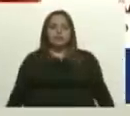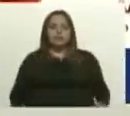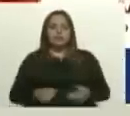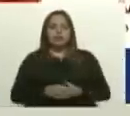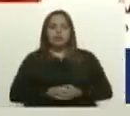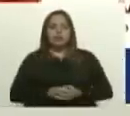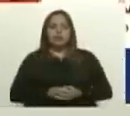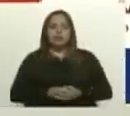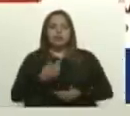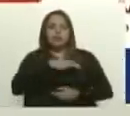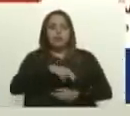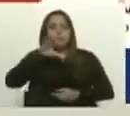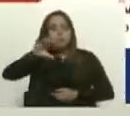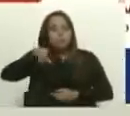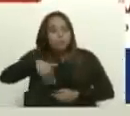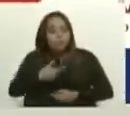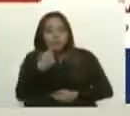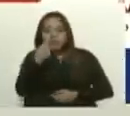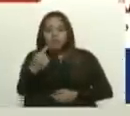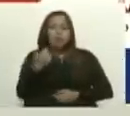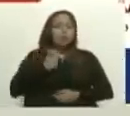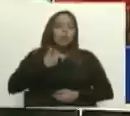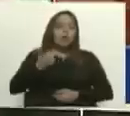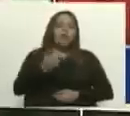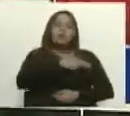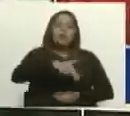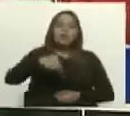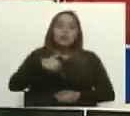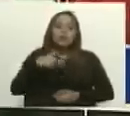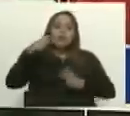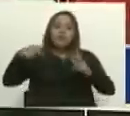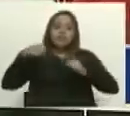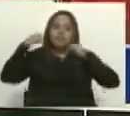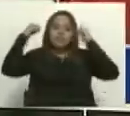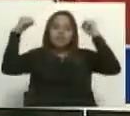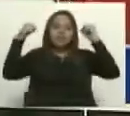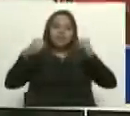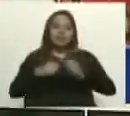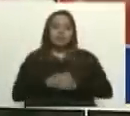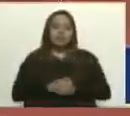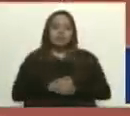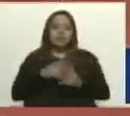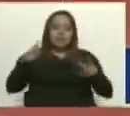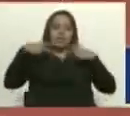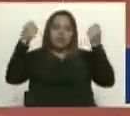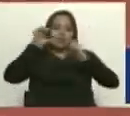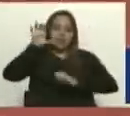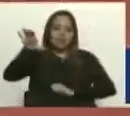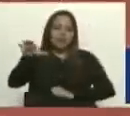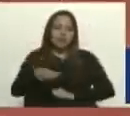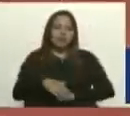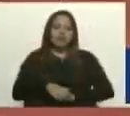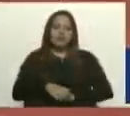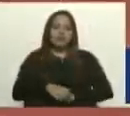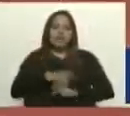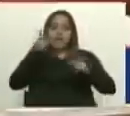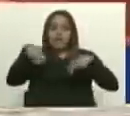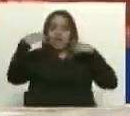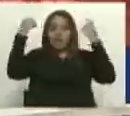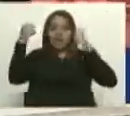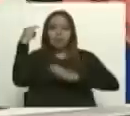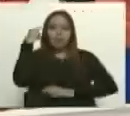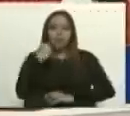nosotros podemos decir que pase lo que pase, nosotros venceremos. ¡Que viva la patria! ¡Que viva! ¡Que viva